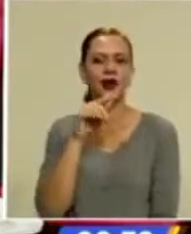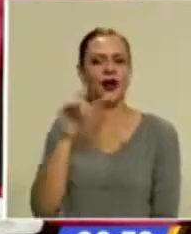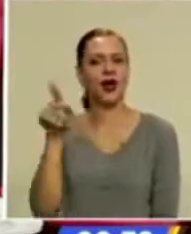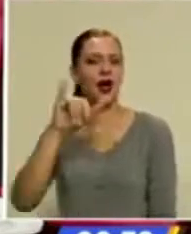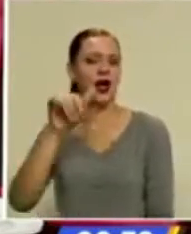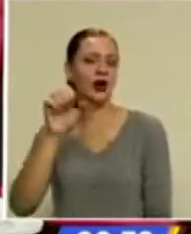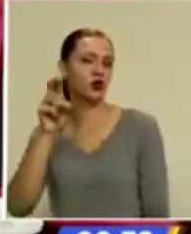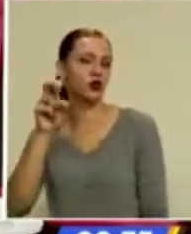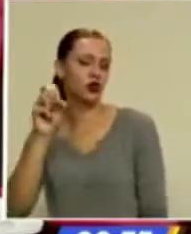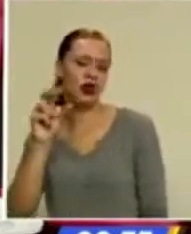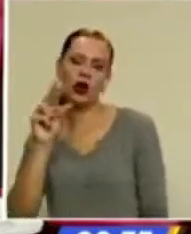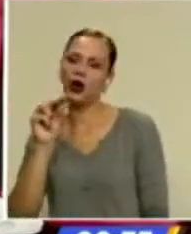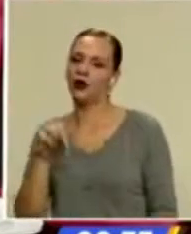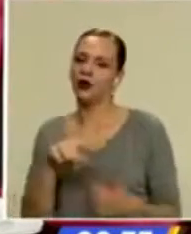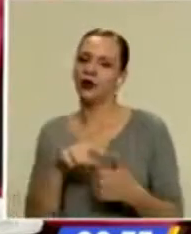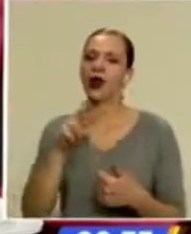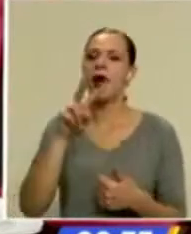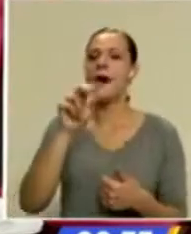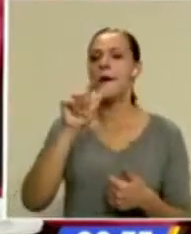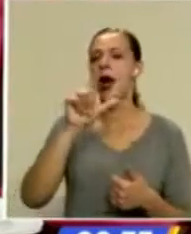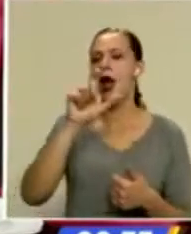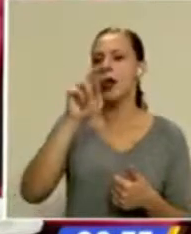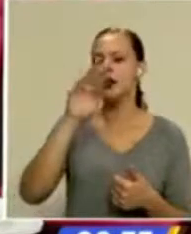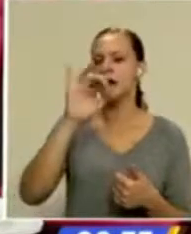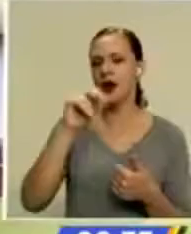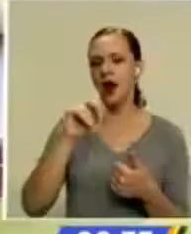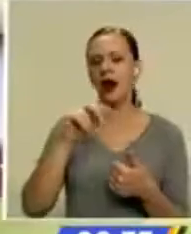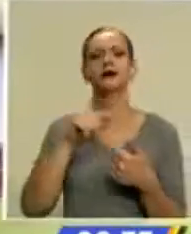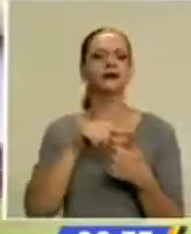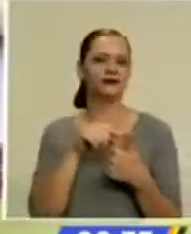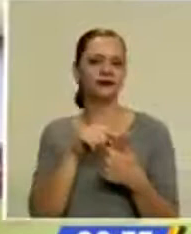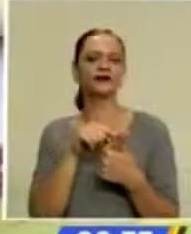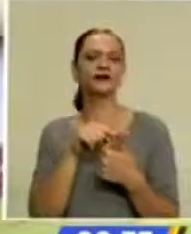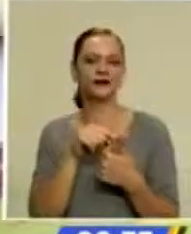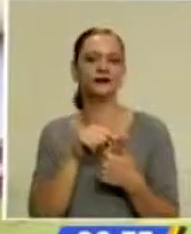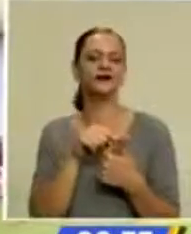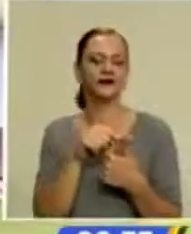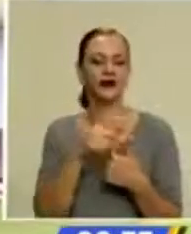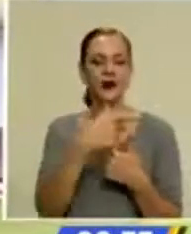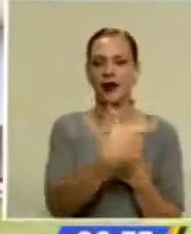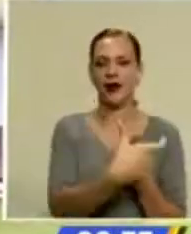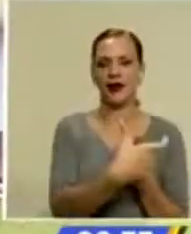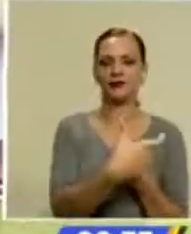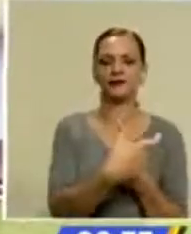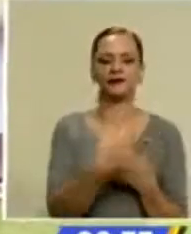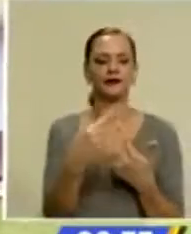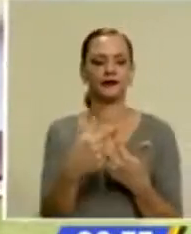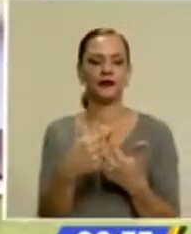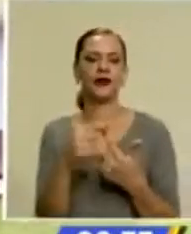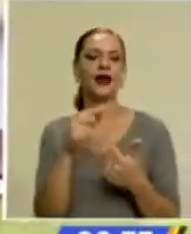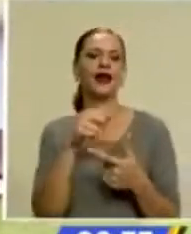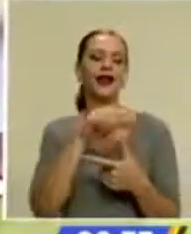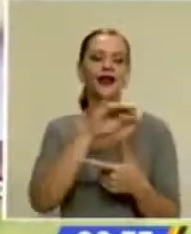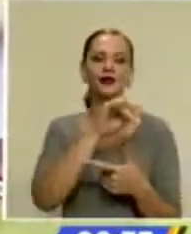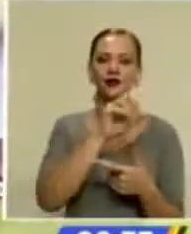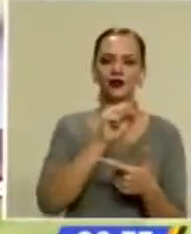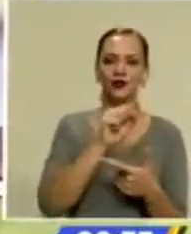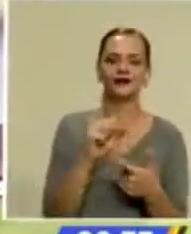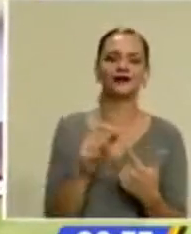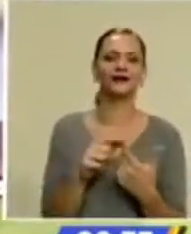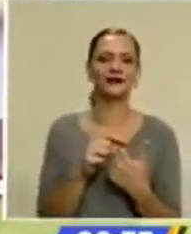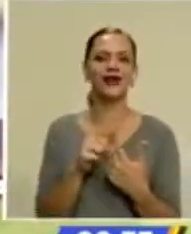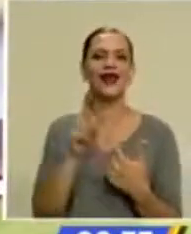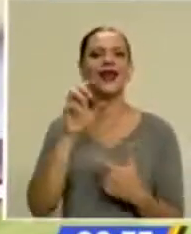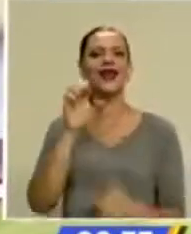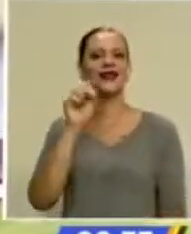No. Vamos a Valentina. Ver, que los niños nos ayuden. Ah, no, esta era Valentina. Esa era Valentina. Esta no me acuerdo cómo se llamaba, pero este es Jesús. Ajá, ese es Stephanie. Y esta